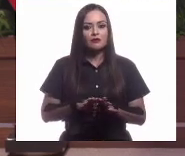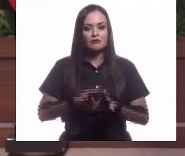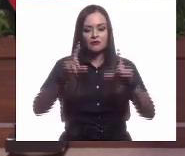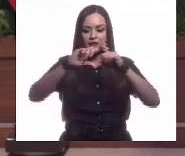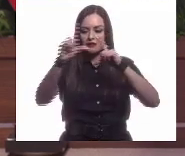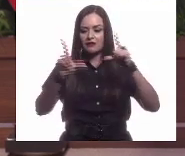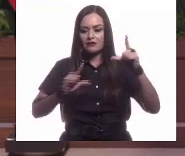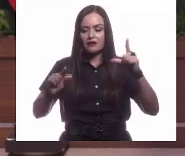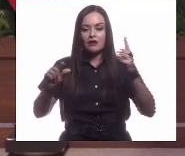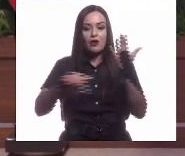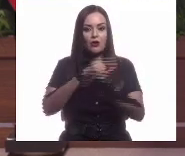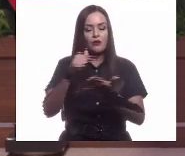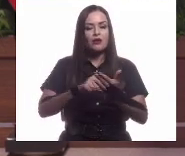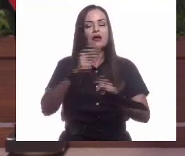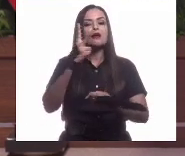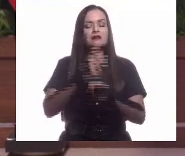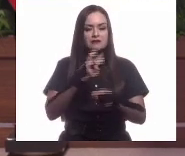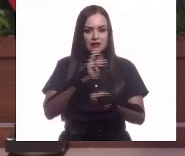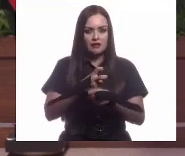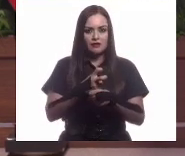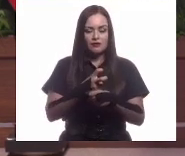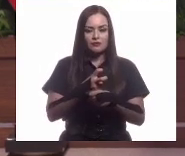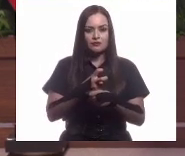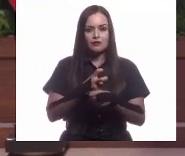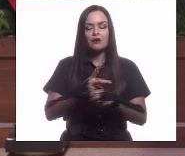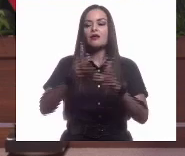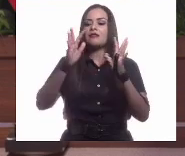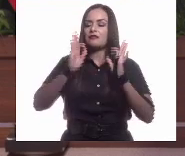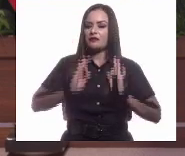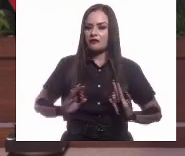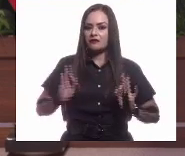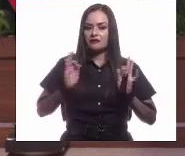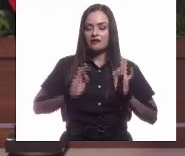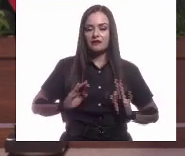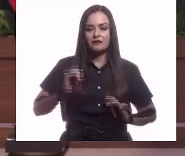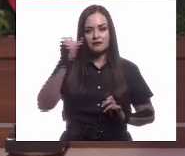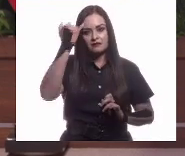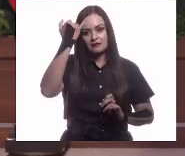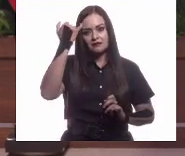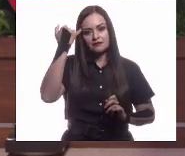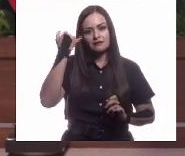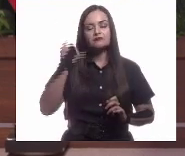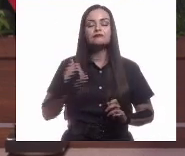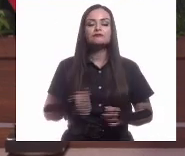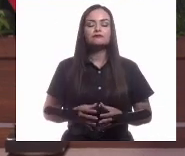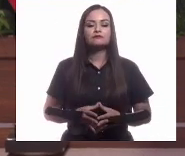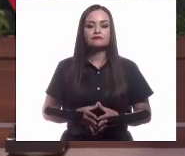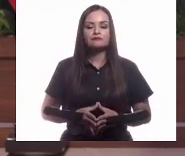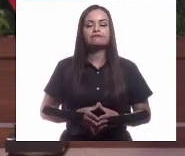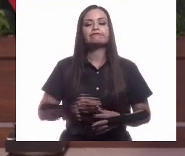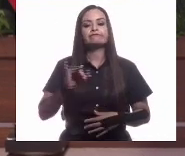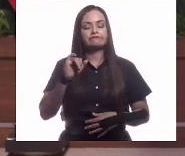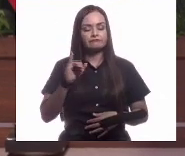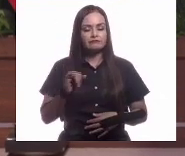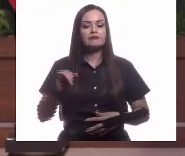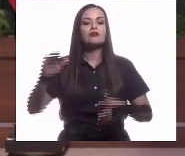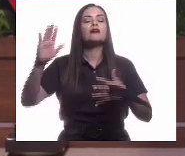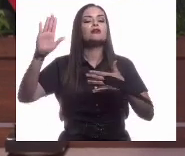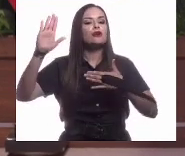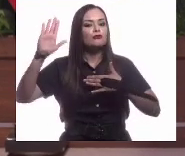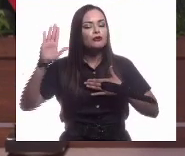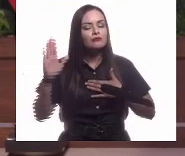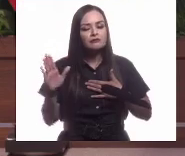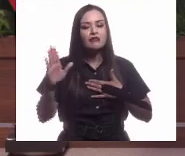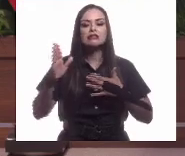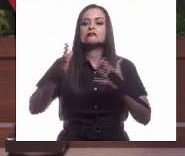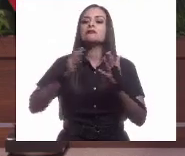segundo lugar nacional, solamente detrás del estado de Yucatán. Hago un reconocimiento al compromiso, a la